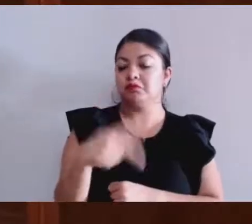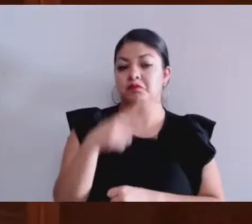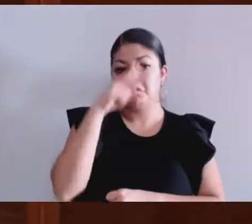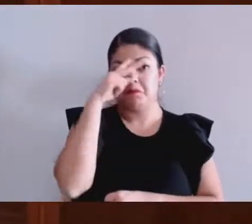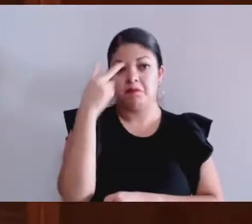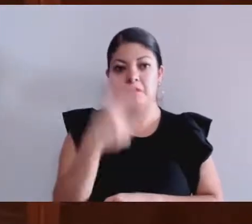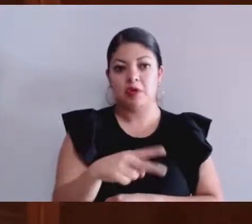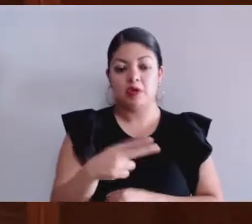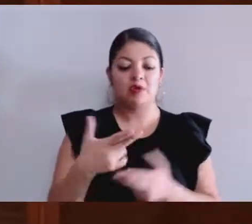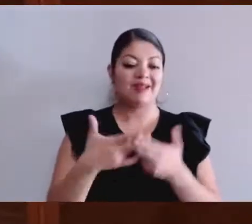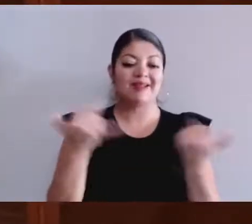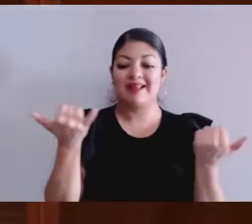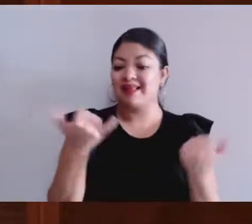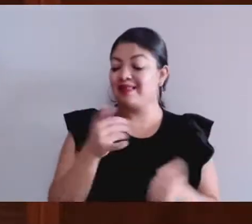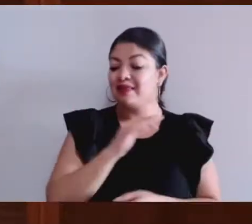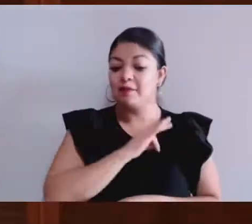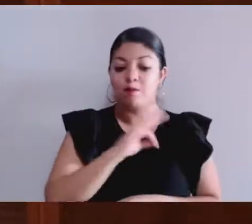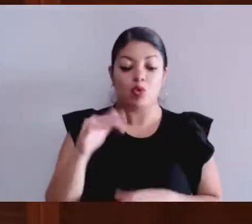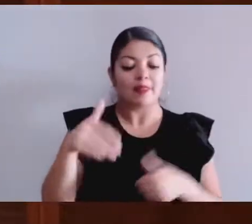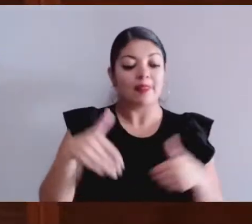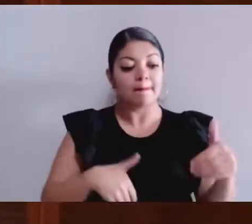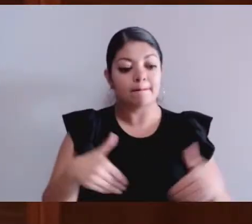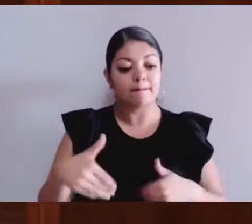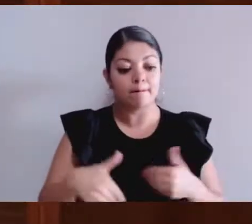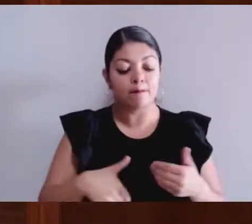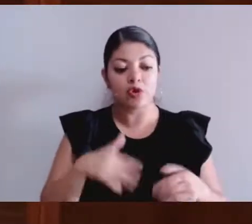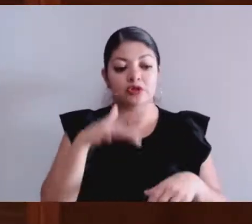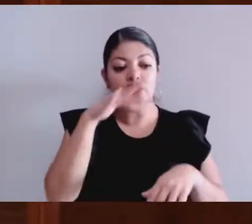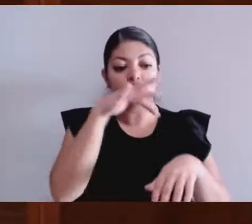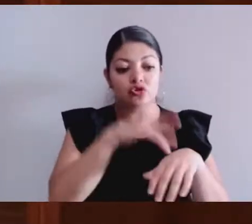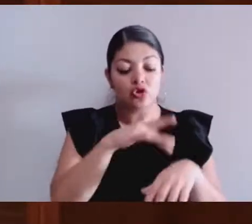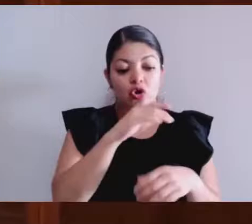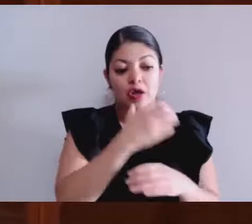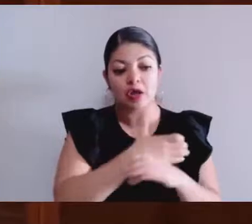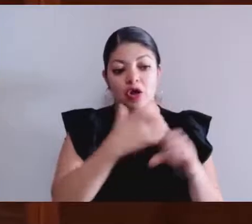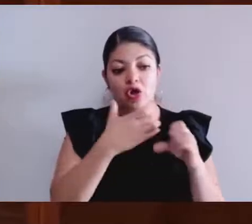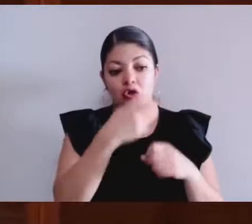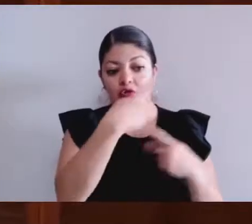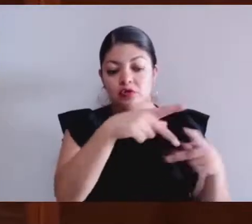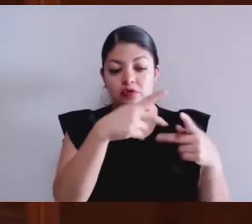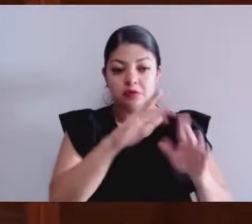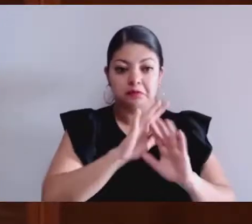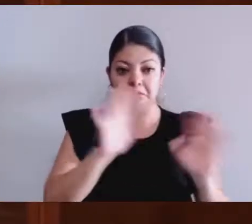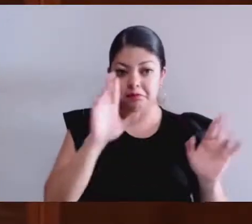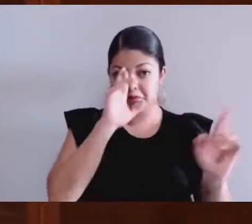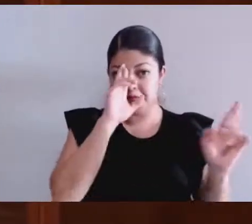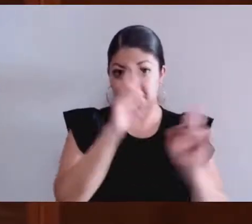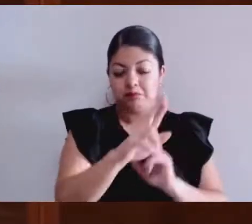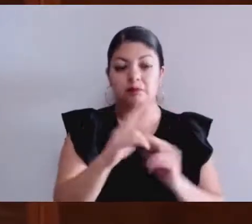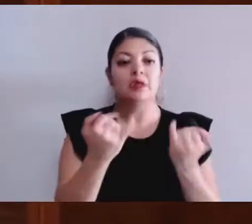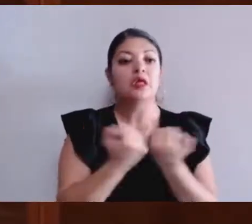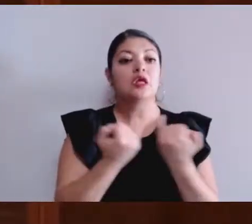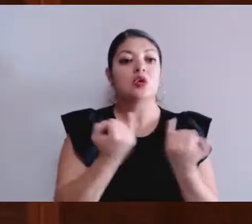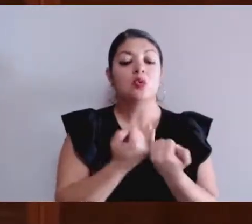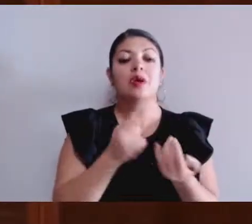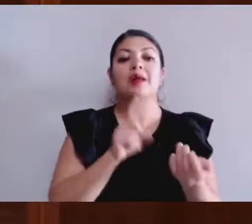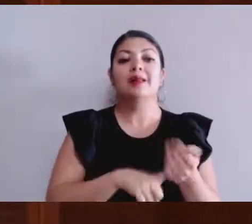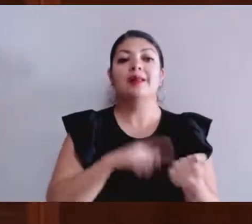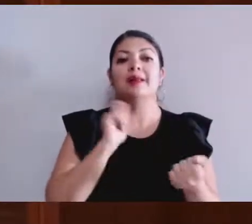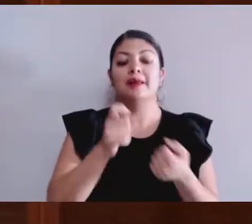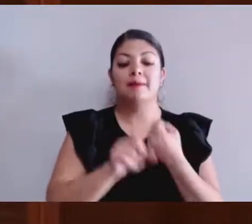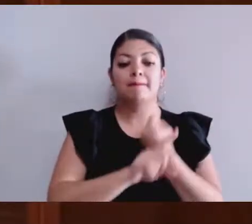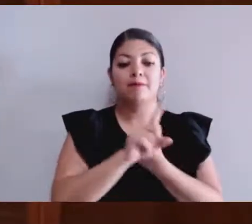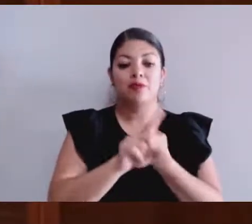mexicanos, de que nadie puede ser molestado en su persona y propiedades, así como generándoles problemas